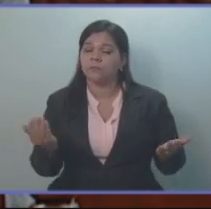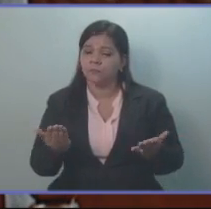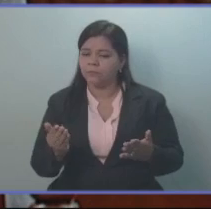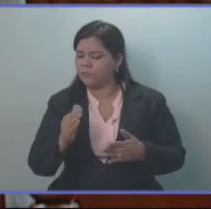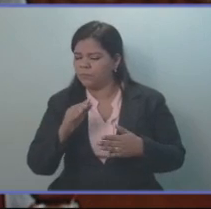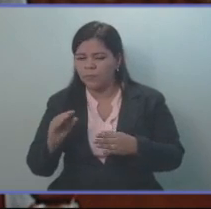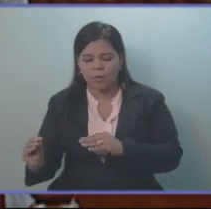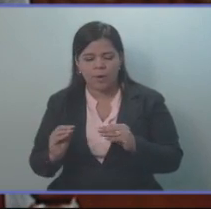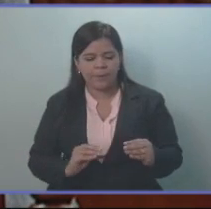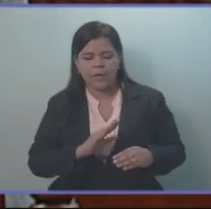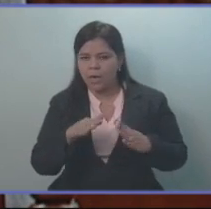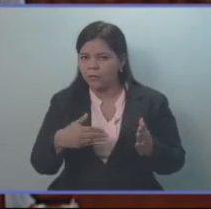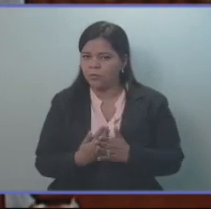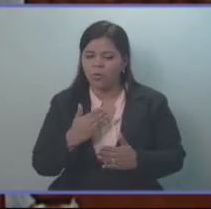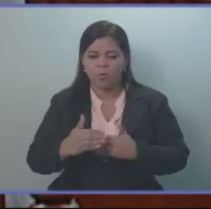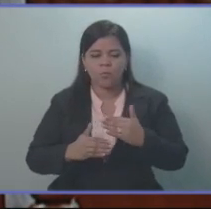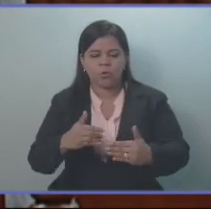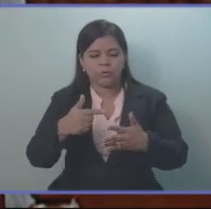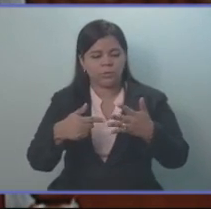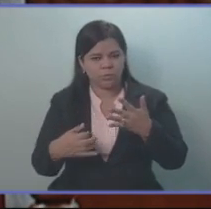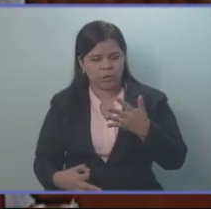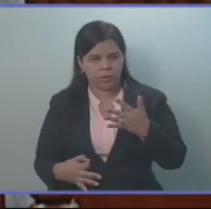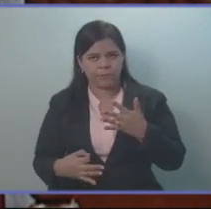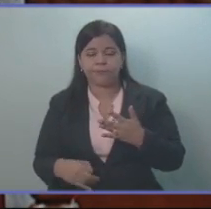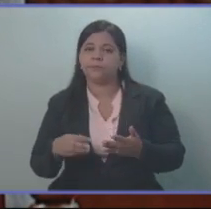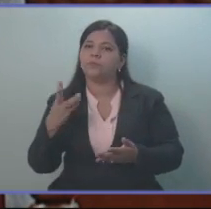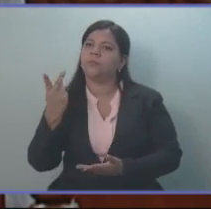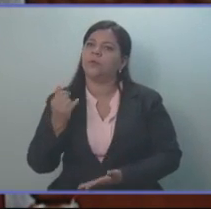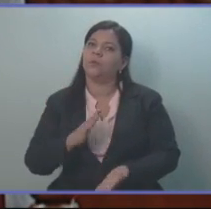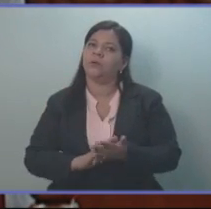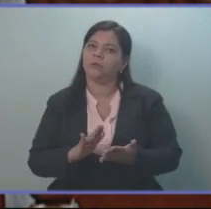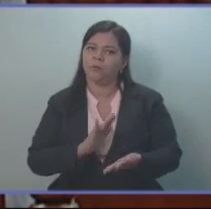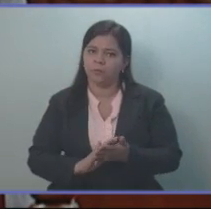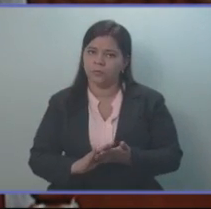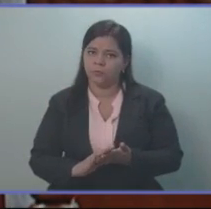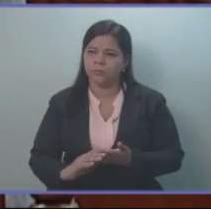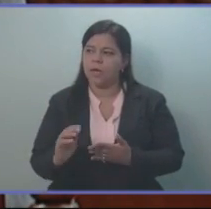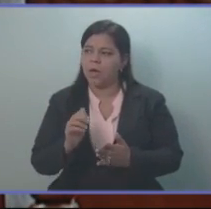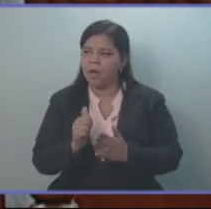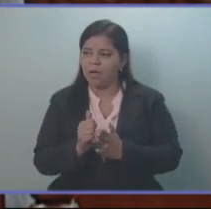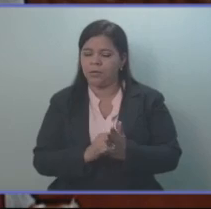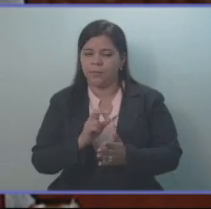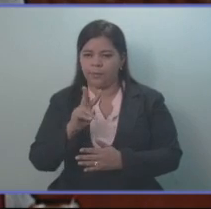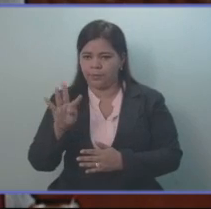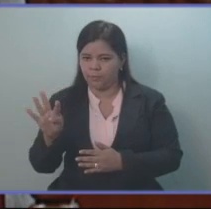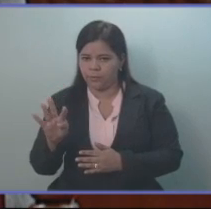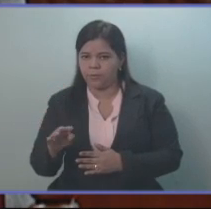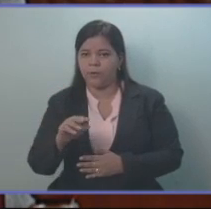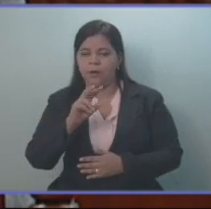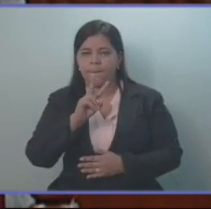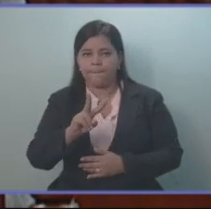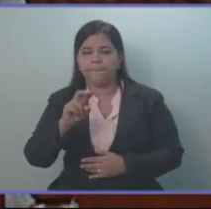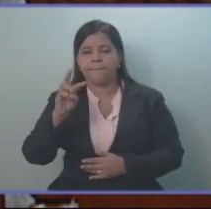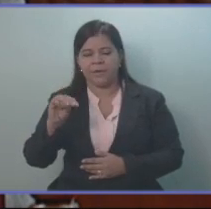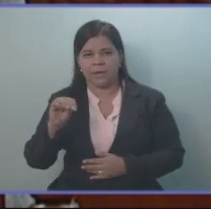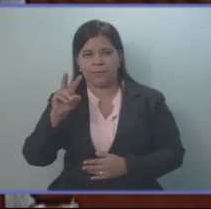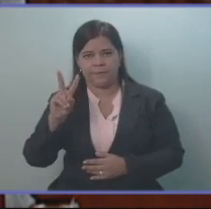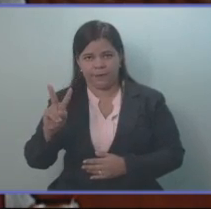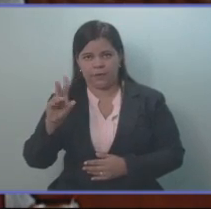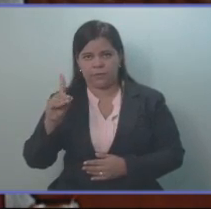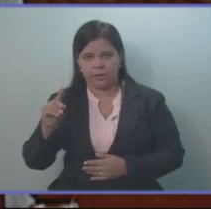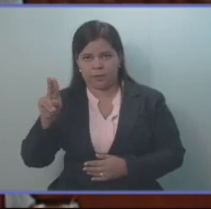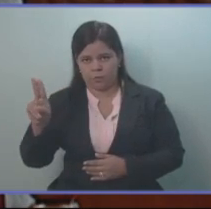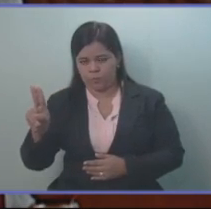acciones legales correspondientes. Costo por la administración de la cartera, artículo 24. El